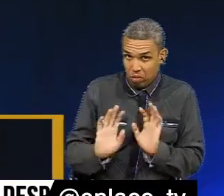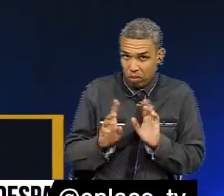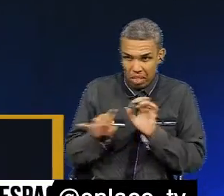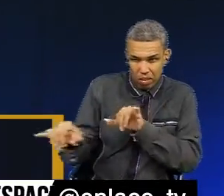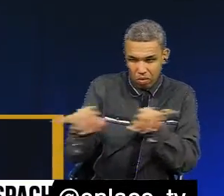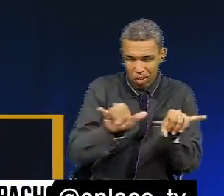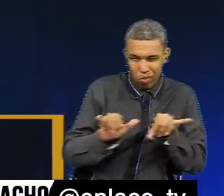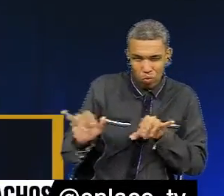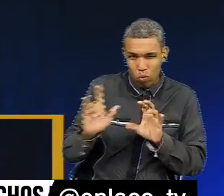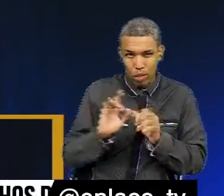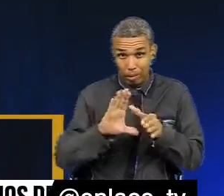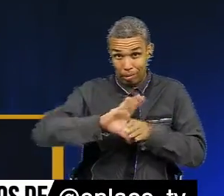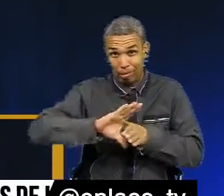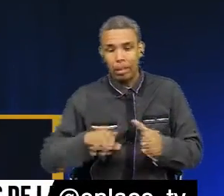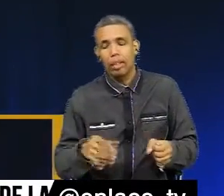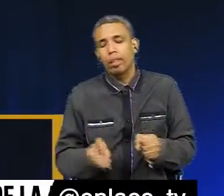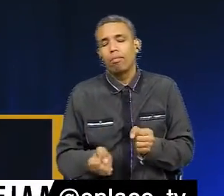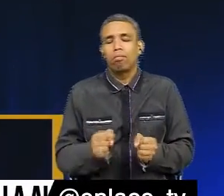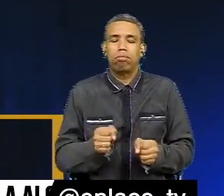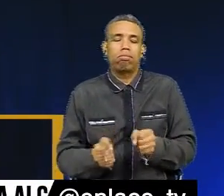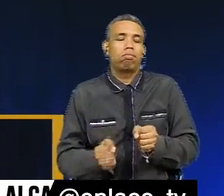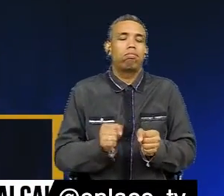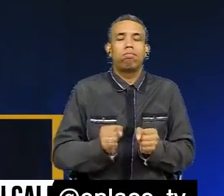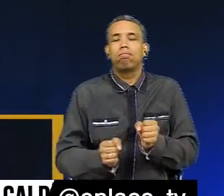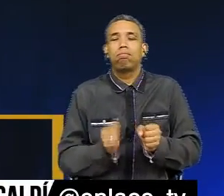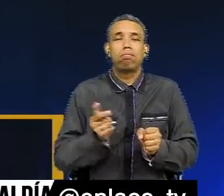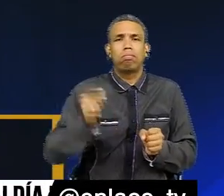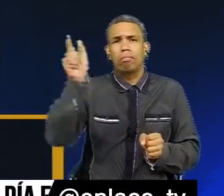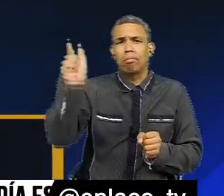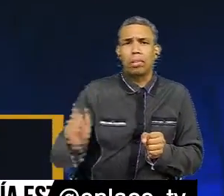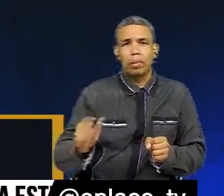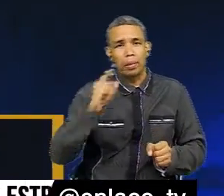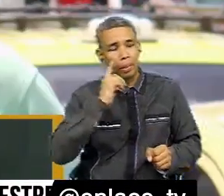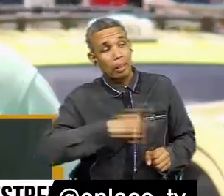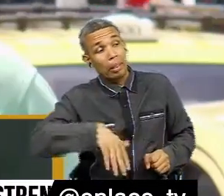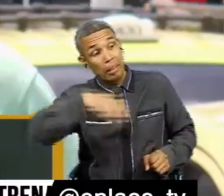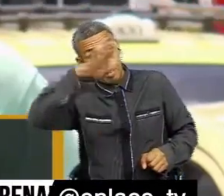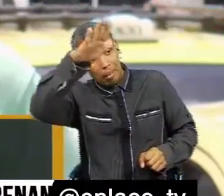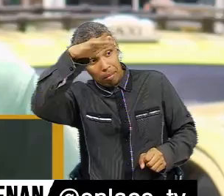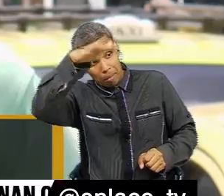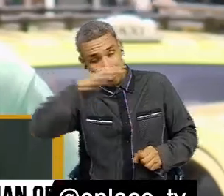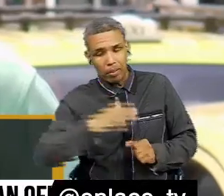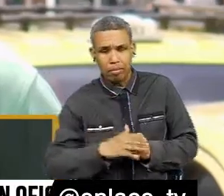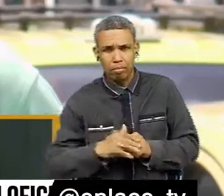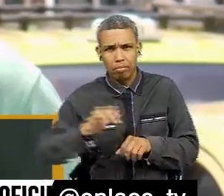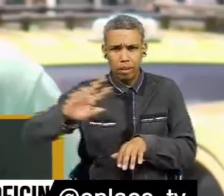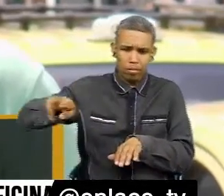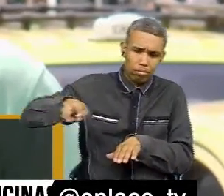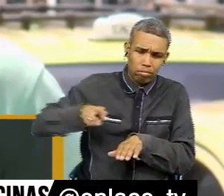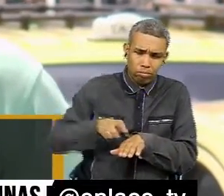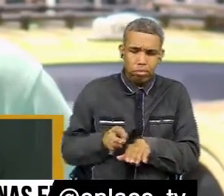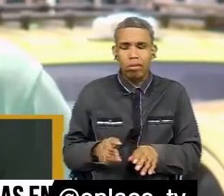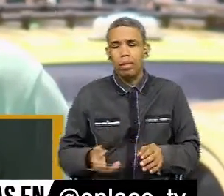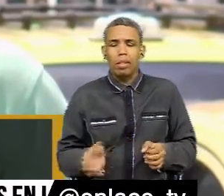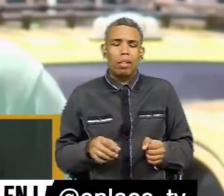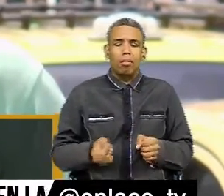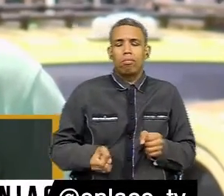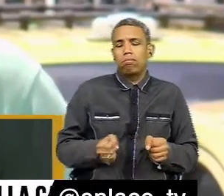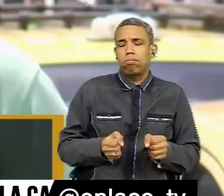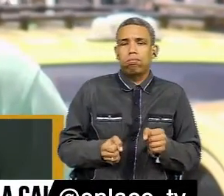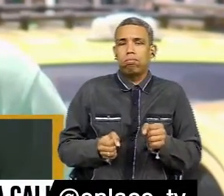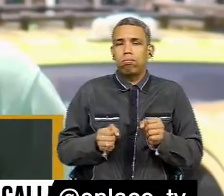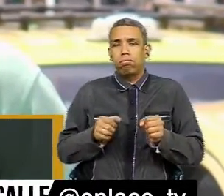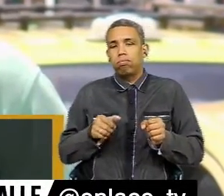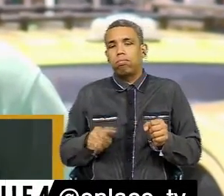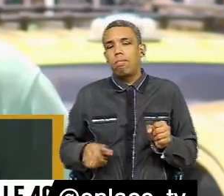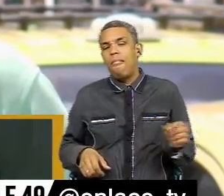una situación de atraco, de hurto. Prácticamente al compañero casi lo asesinan por robarlo